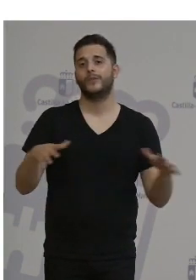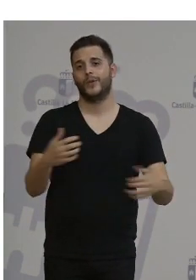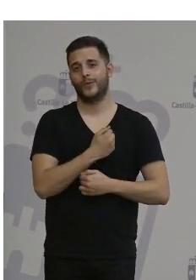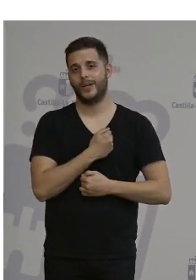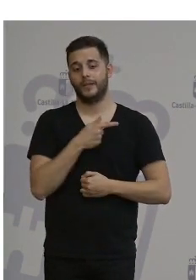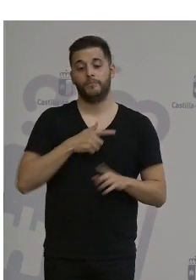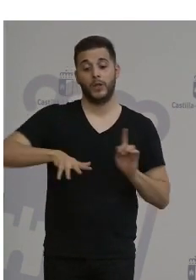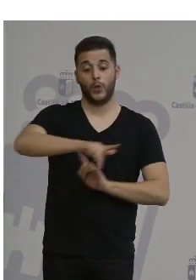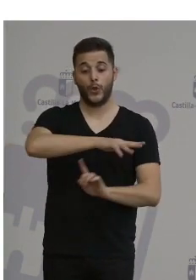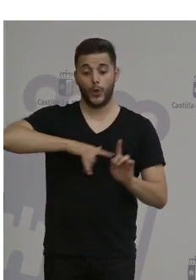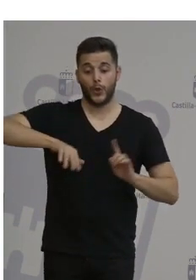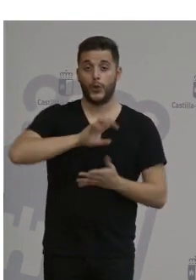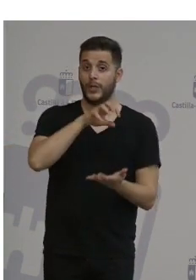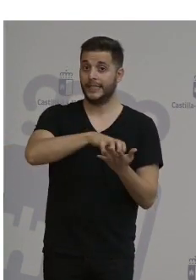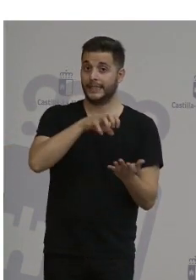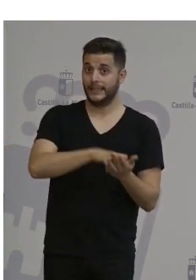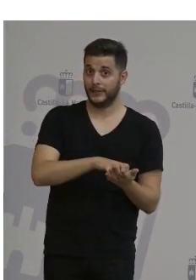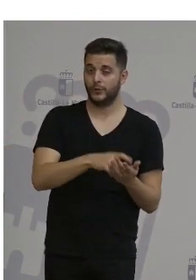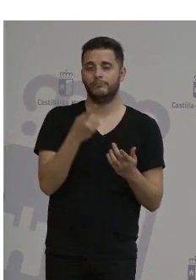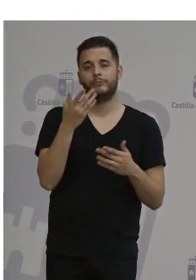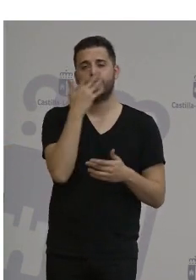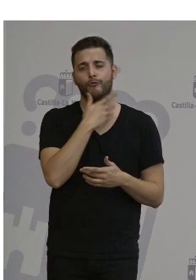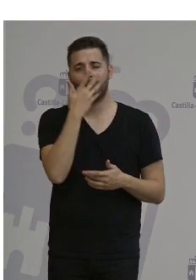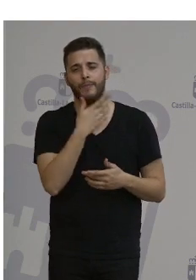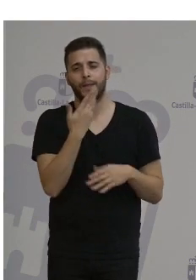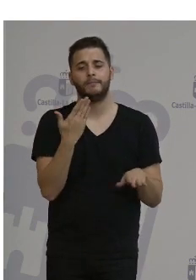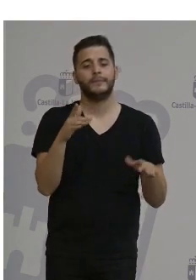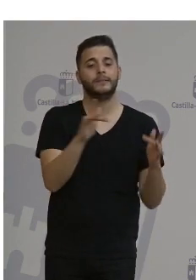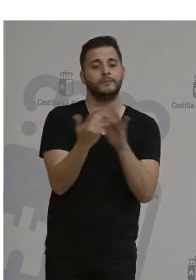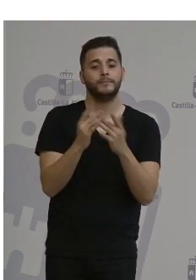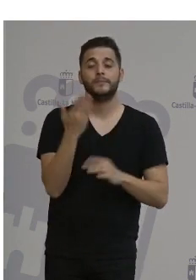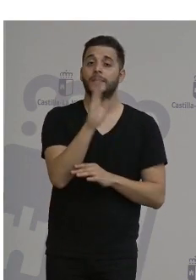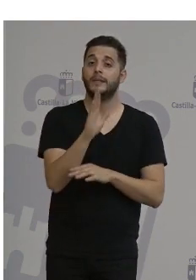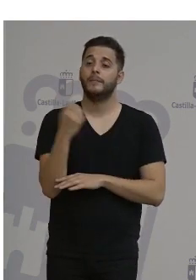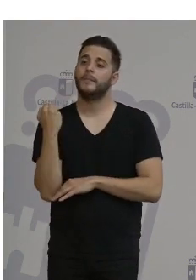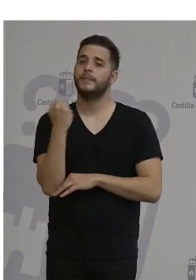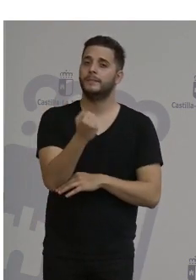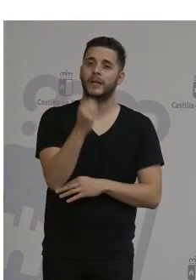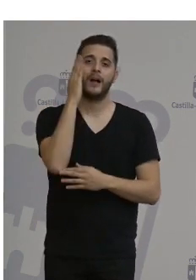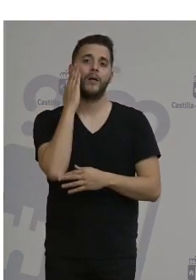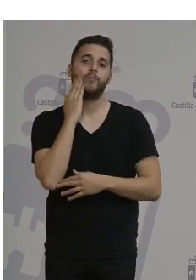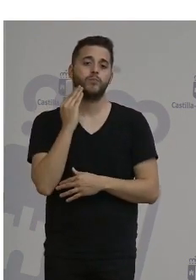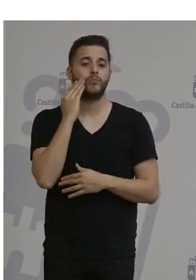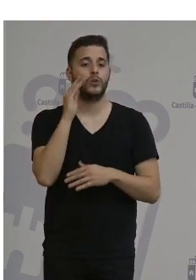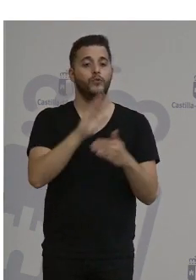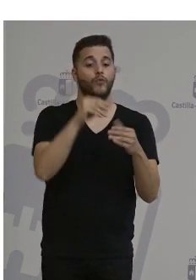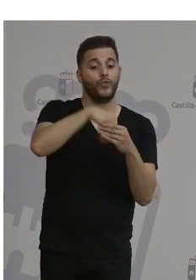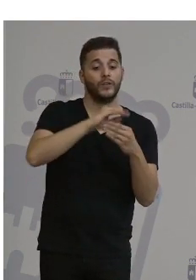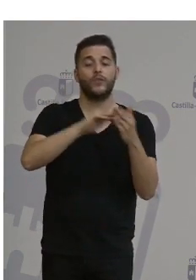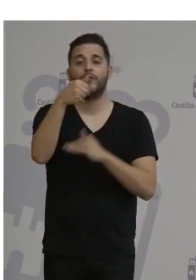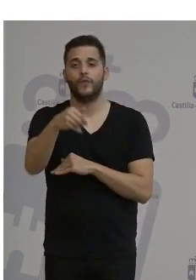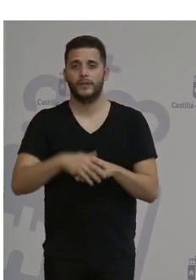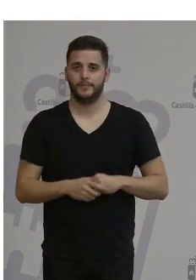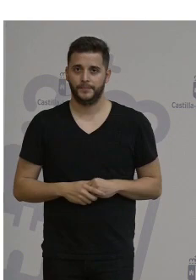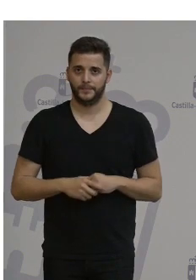de los espacios de centro, presentación al círculo de apoyo, prestación de apoyo tanto dentro como fuera del puesto de trabajo y entrenamiento necesario.